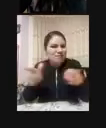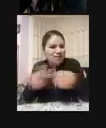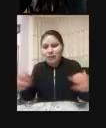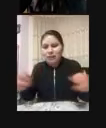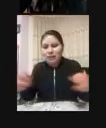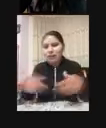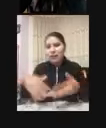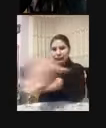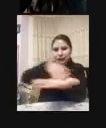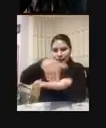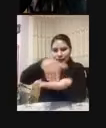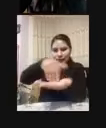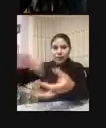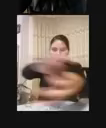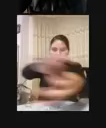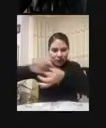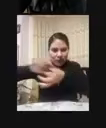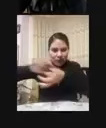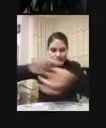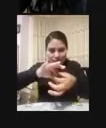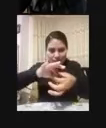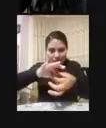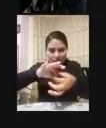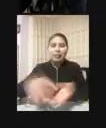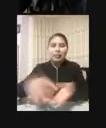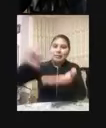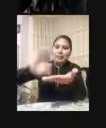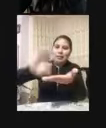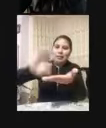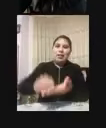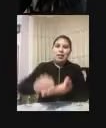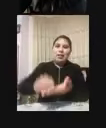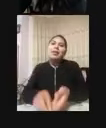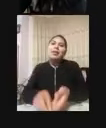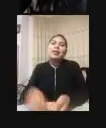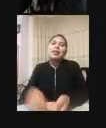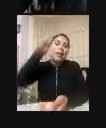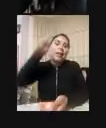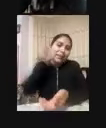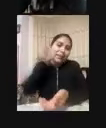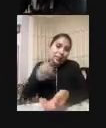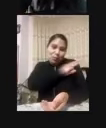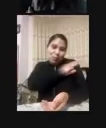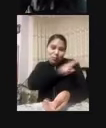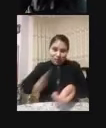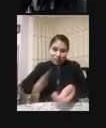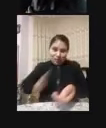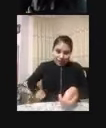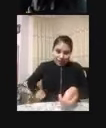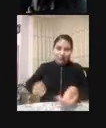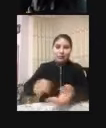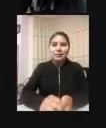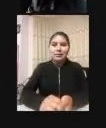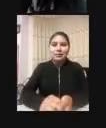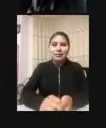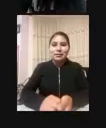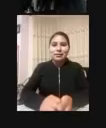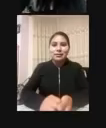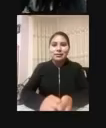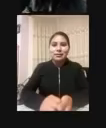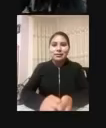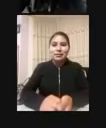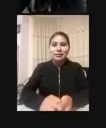personas con discapacidad dependiente de la Dirección de Desarrollo Integral y la Secretaría Municipal de Desarrollo Humano Social